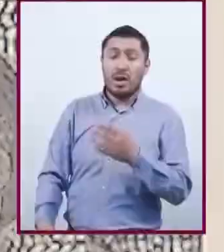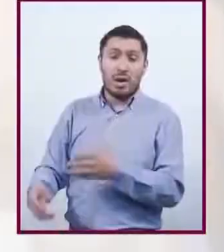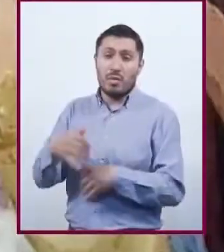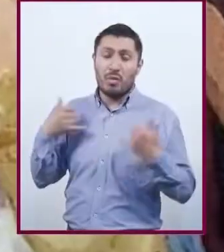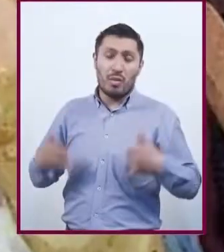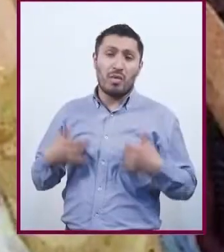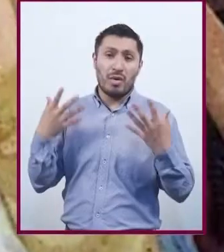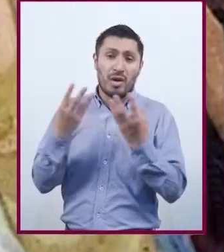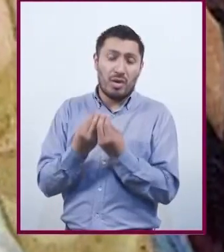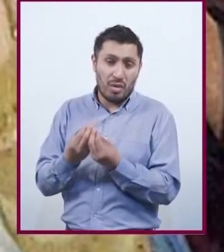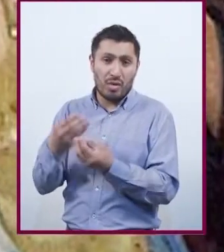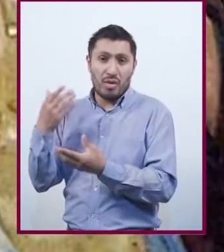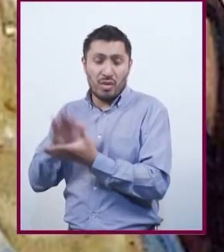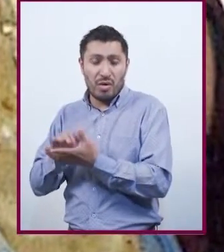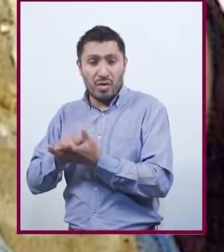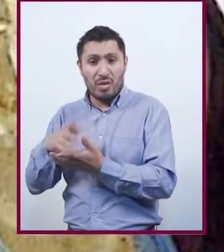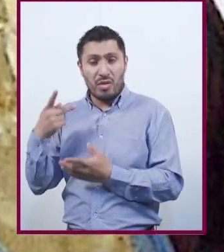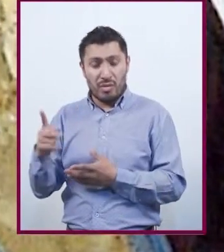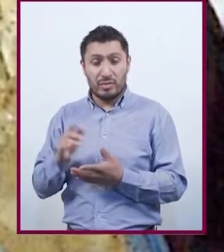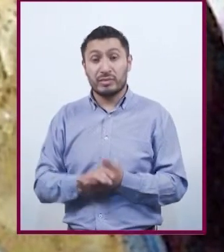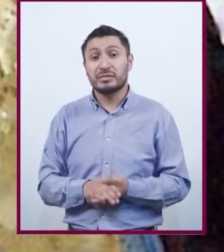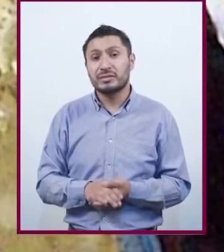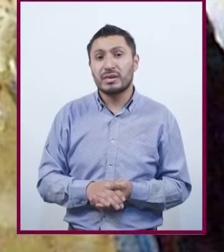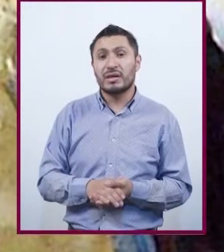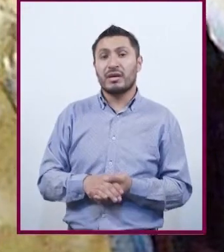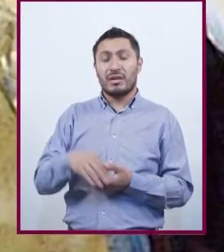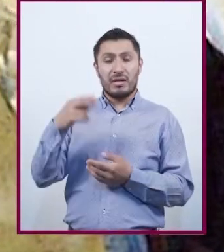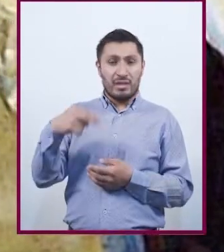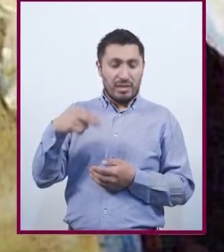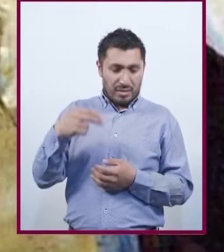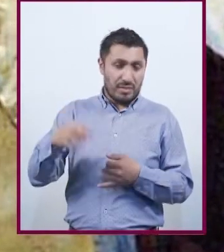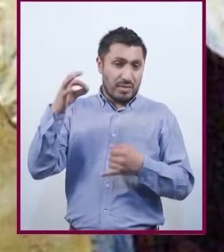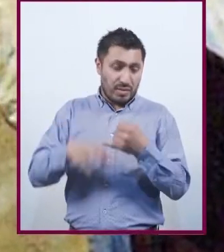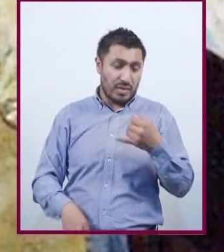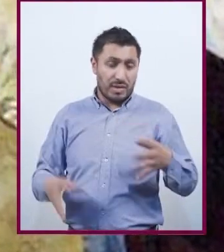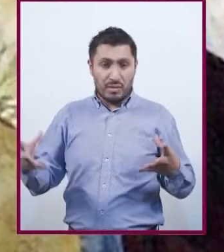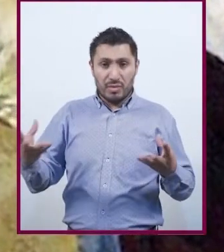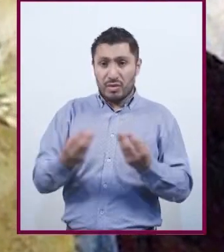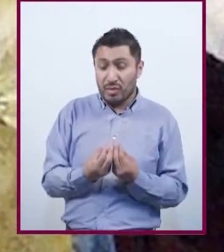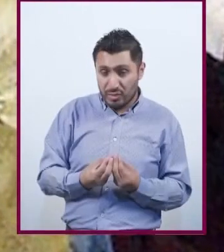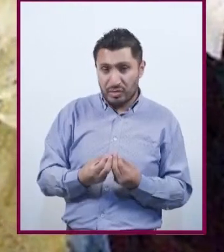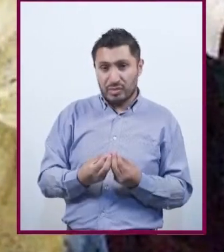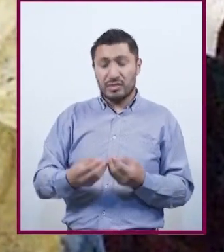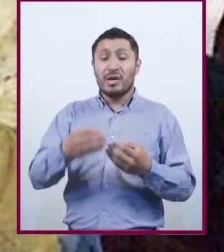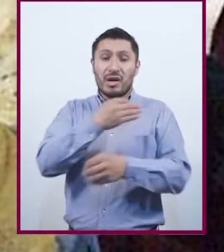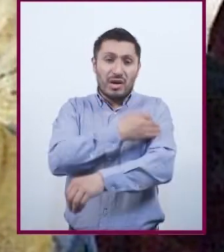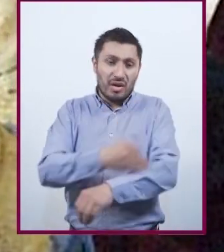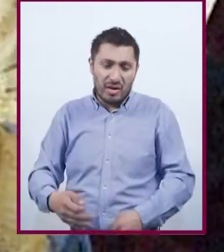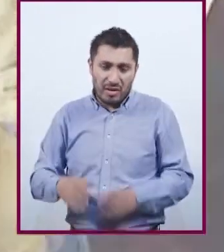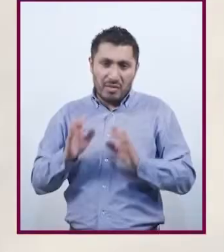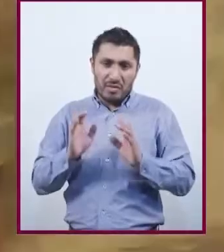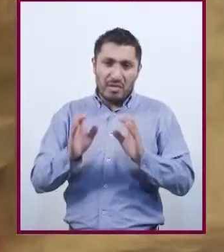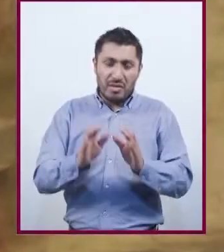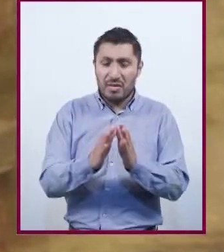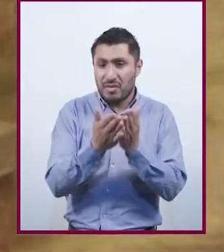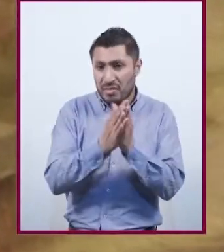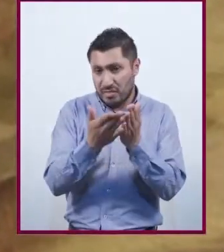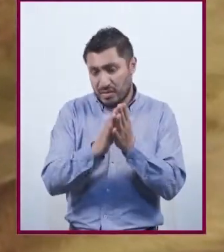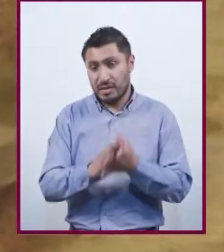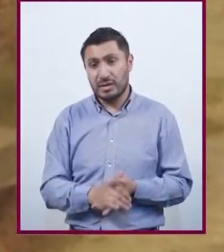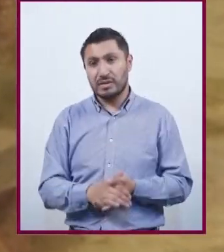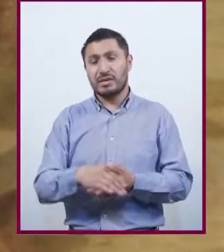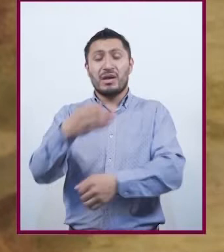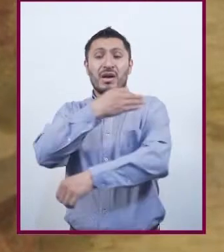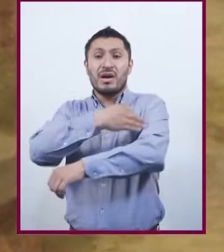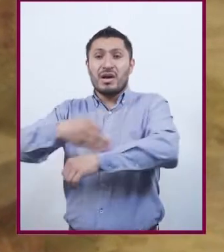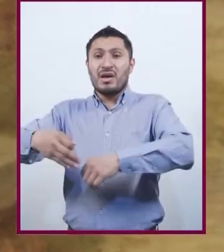se fugó muy joven con su marido, el poeta Percy Shelley, de quien tomó el apellido y con quien se dedicó a mantener a su familia